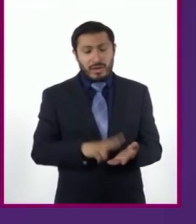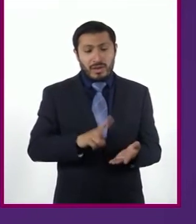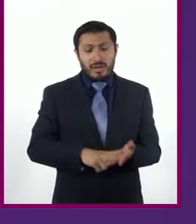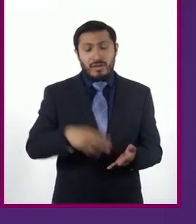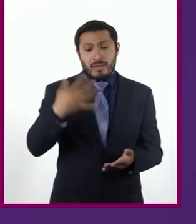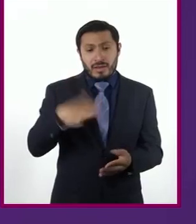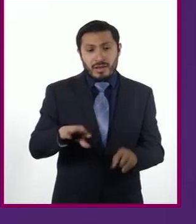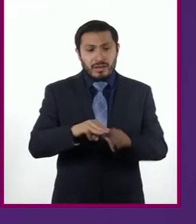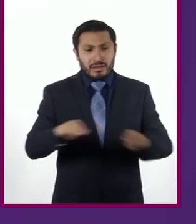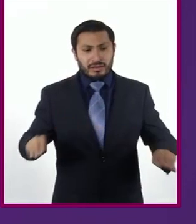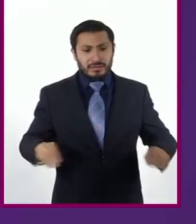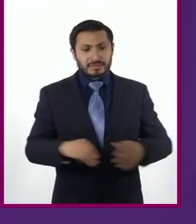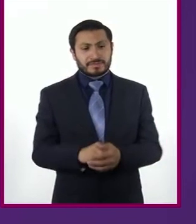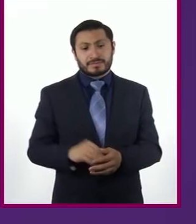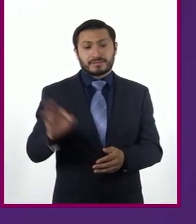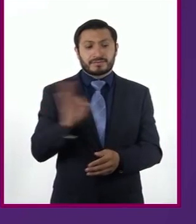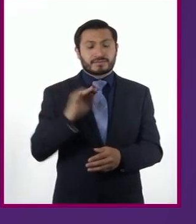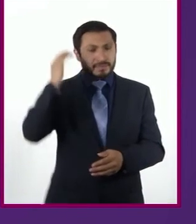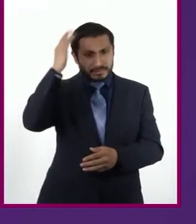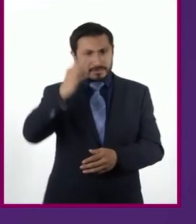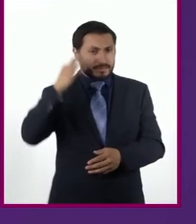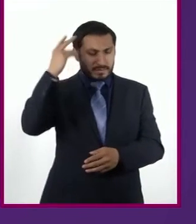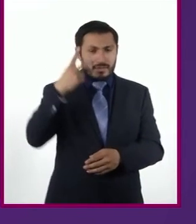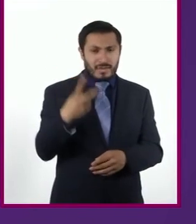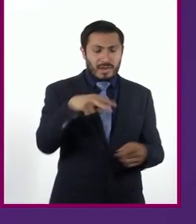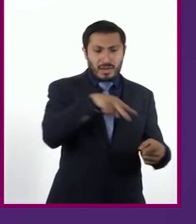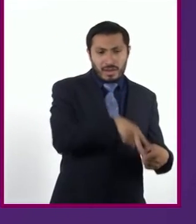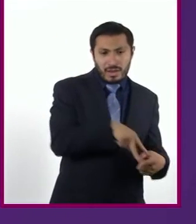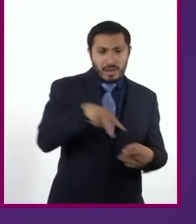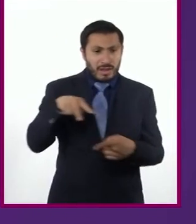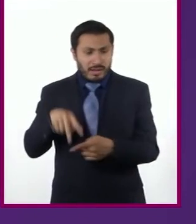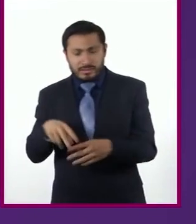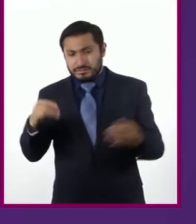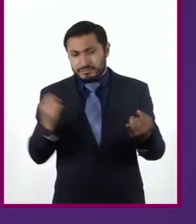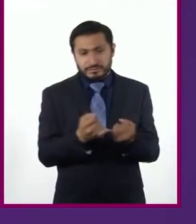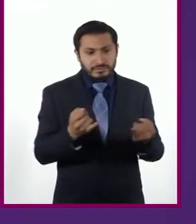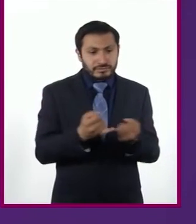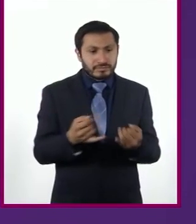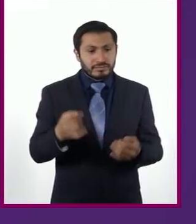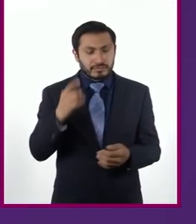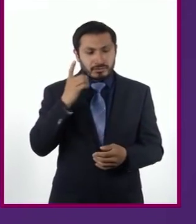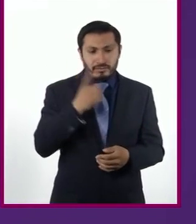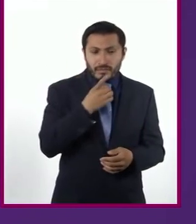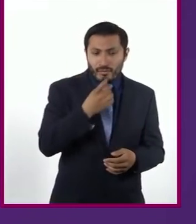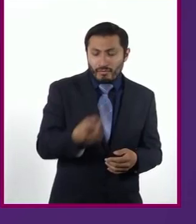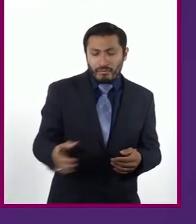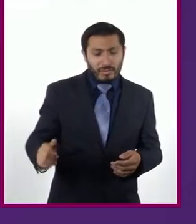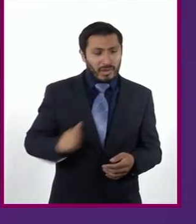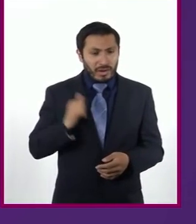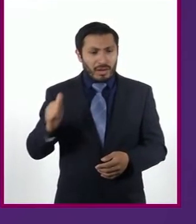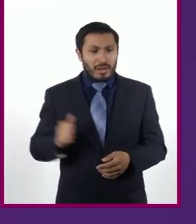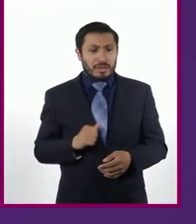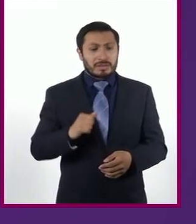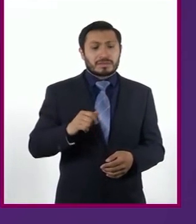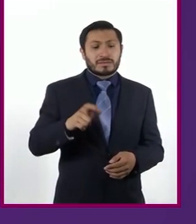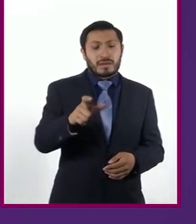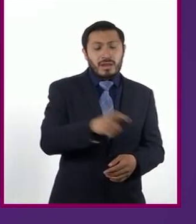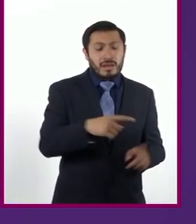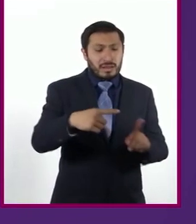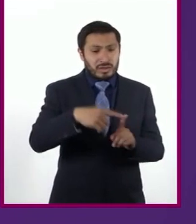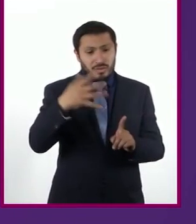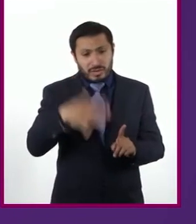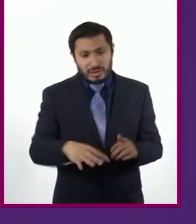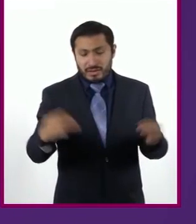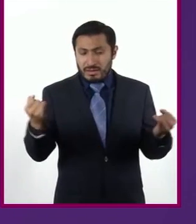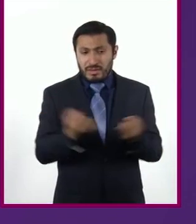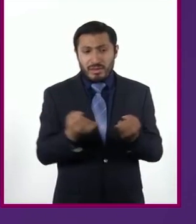metros. Si analizamos a los dos triángulos al mismo tiempo, podemos aprovechar que X entre 10